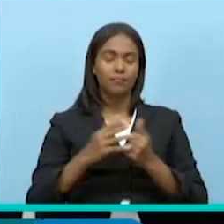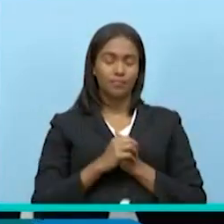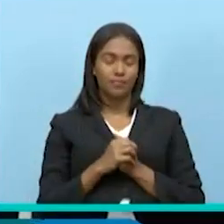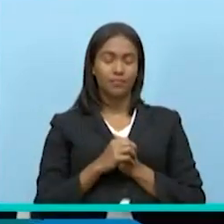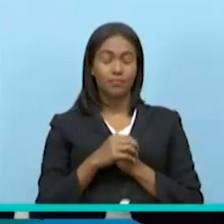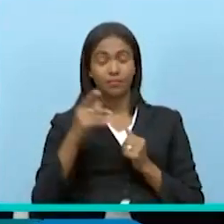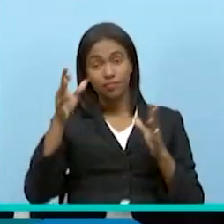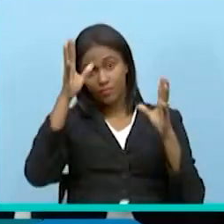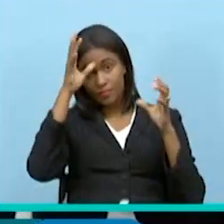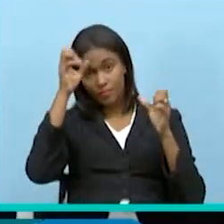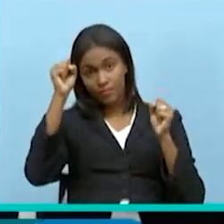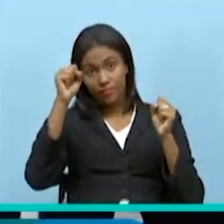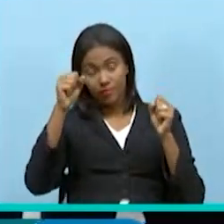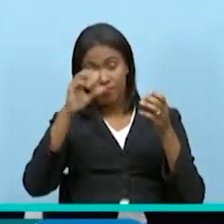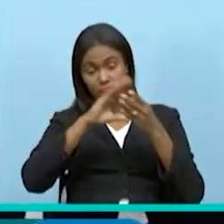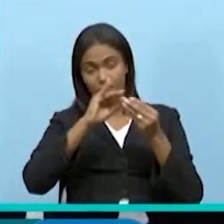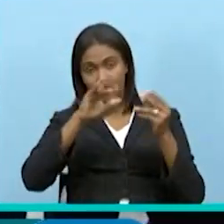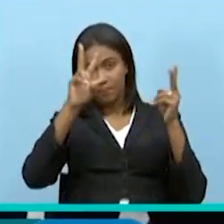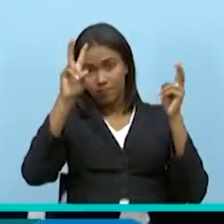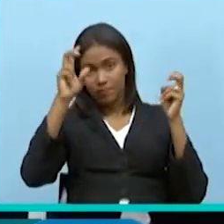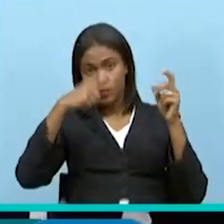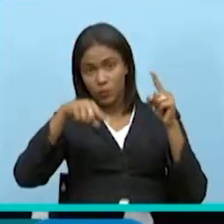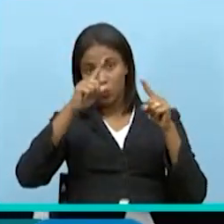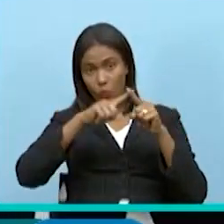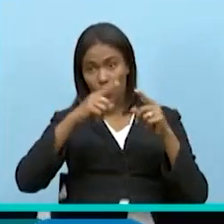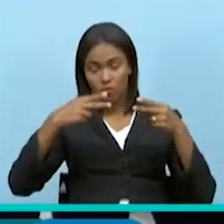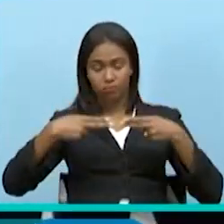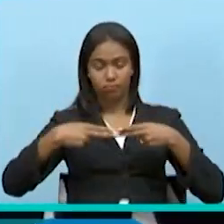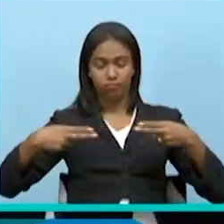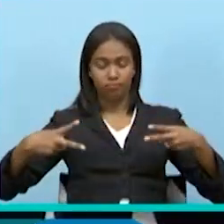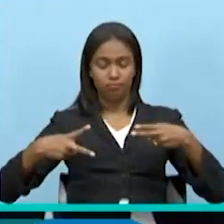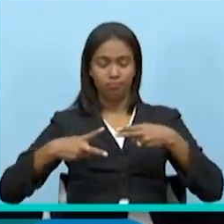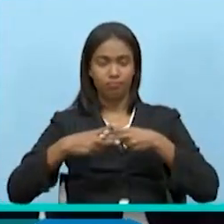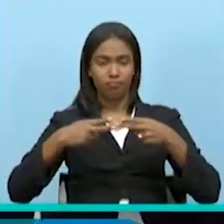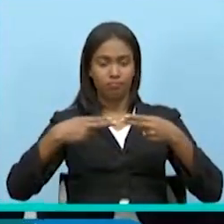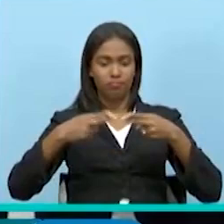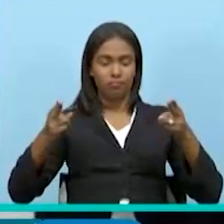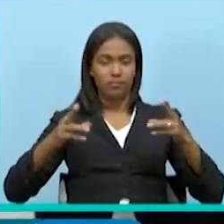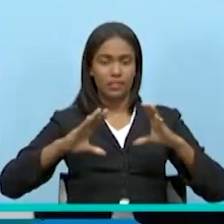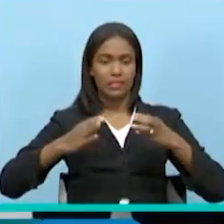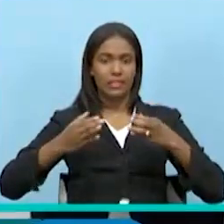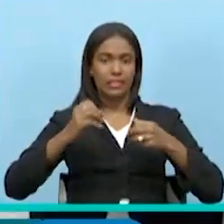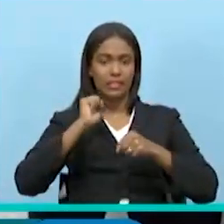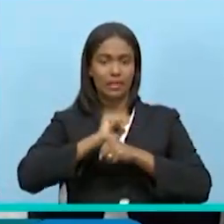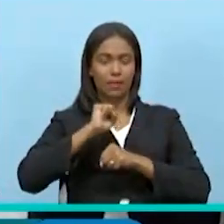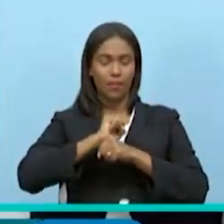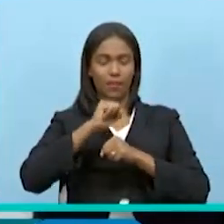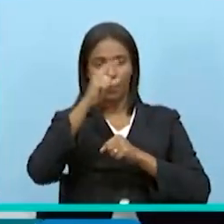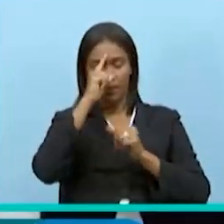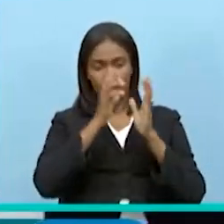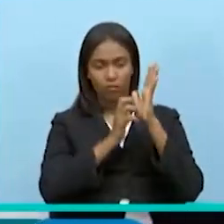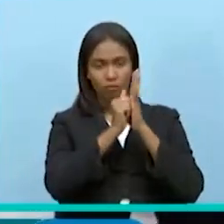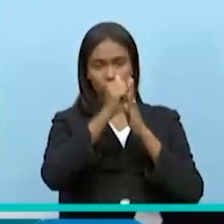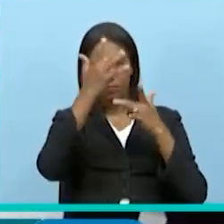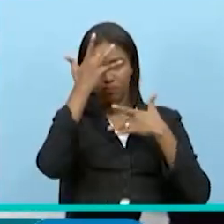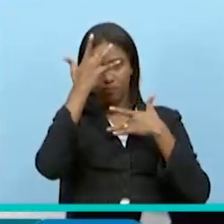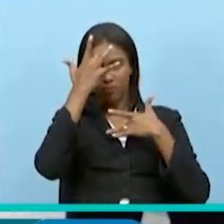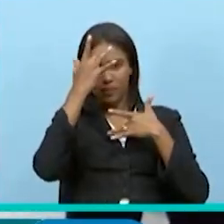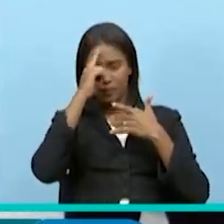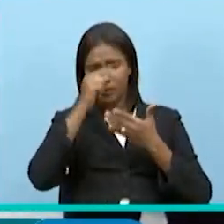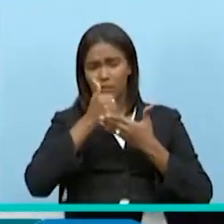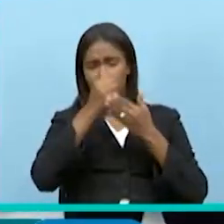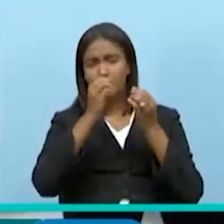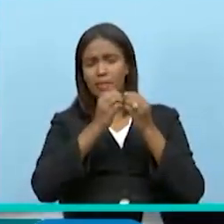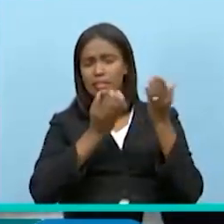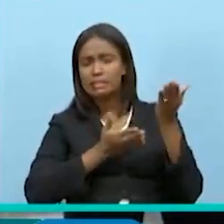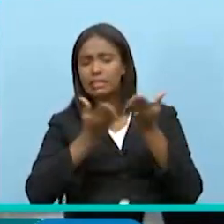primer mandatario del país pues habló del tema luego del corte de cinta que dejó inaugurado el Centro Integral de Hemato-Oncología, con el propósito de ampliar los servicios